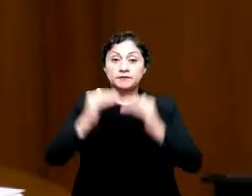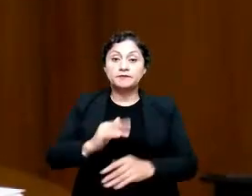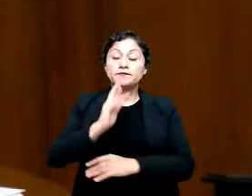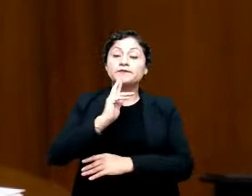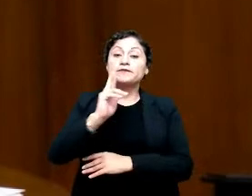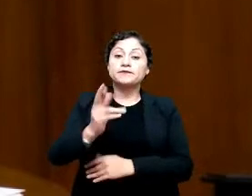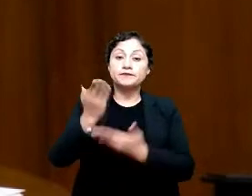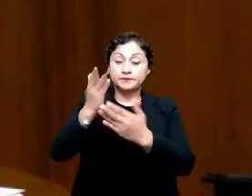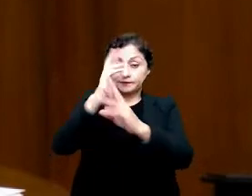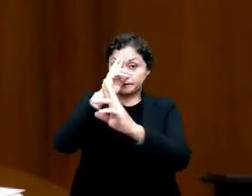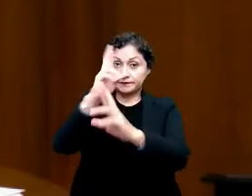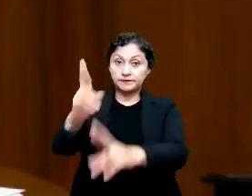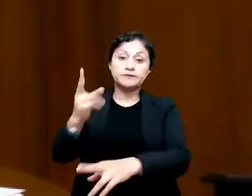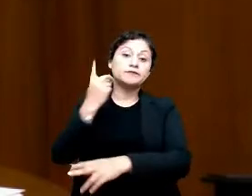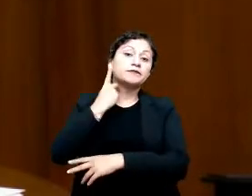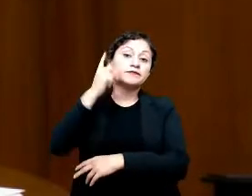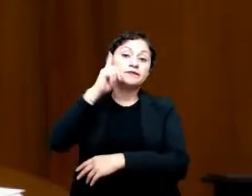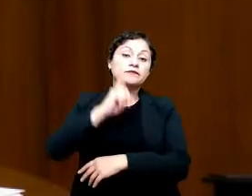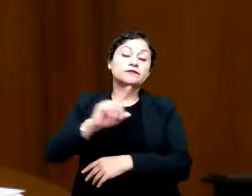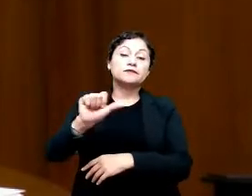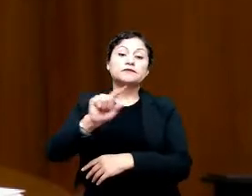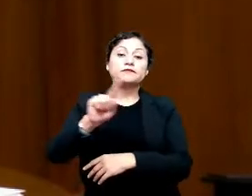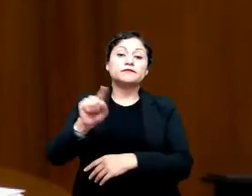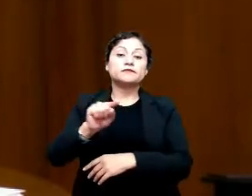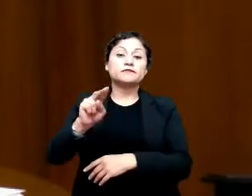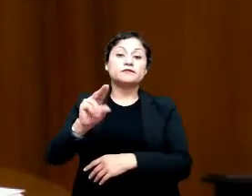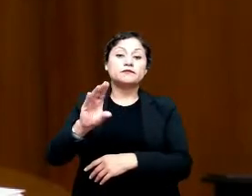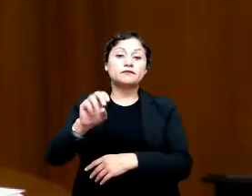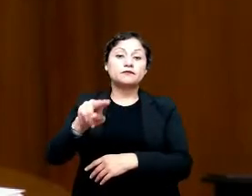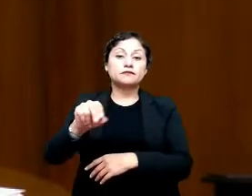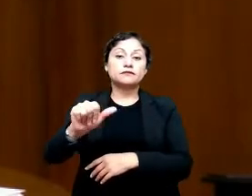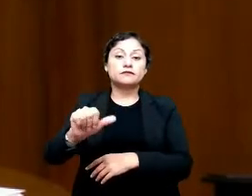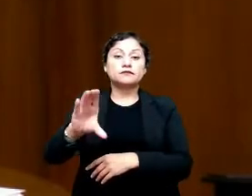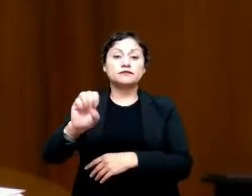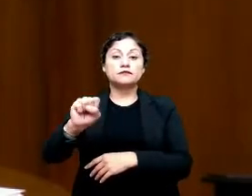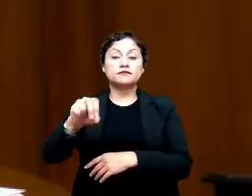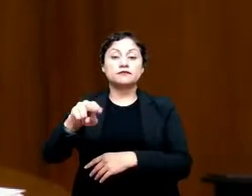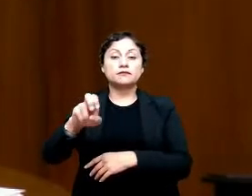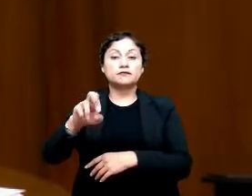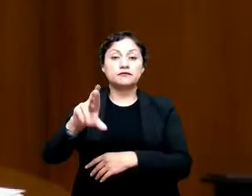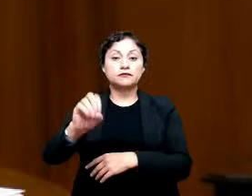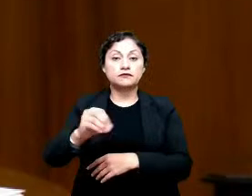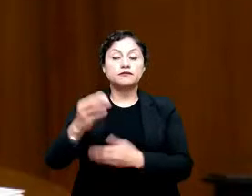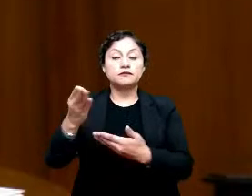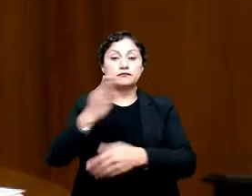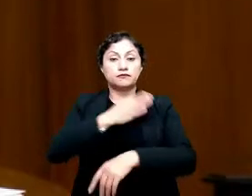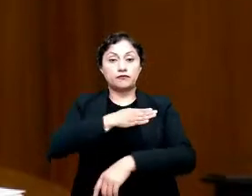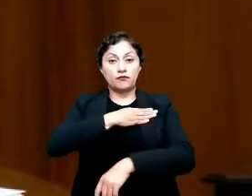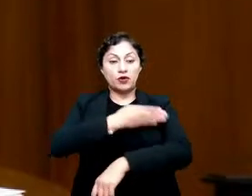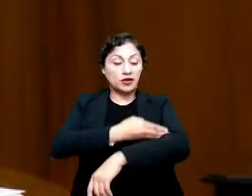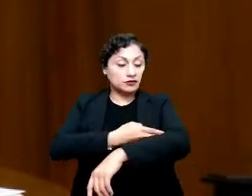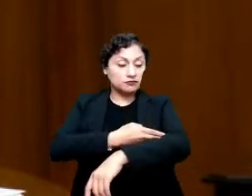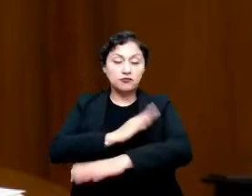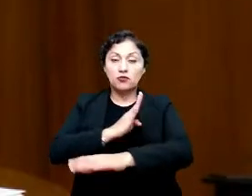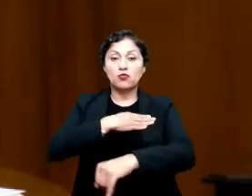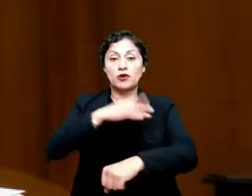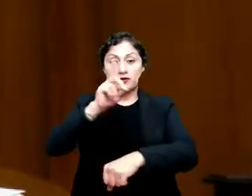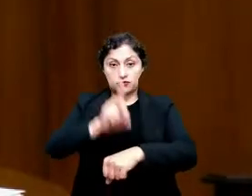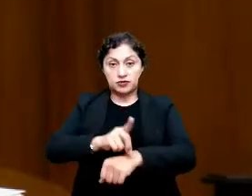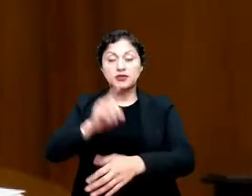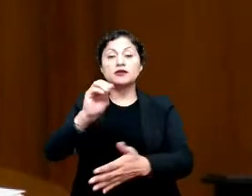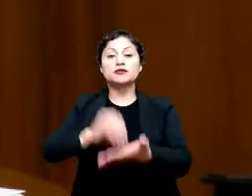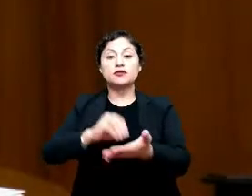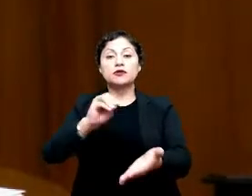a la diputada Azucena Cisneros Cos. Muy buenas tardes a usted. Buenos días todavía, diputada.